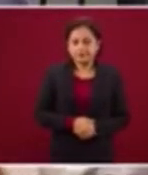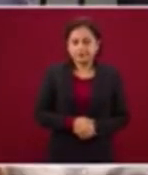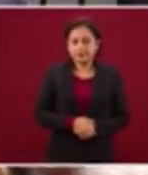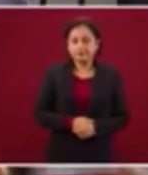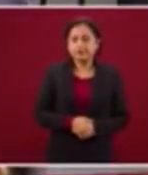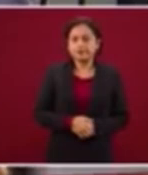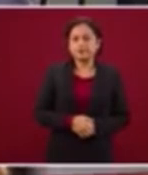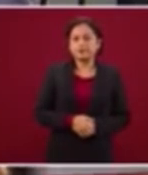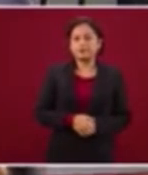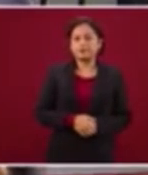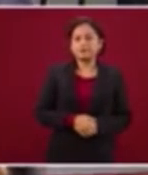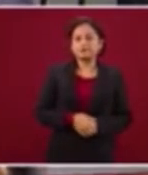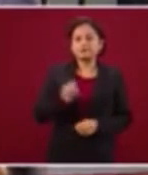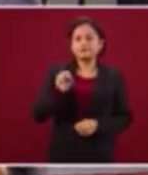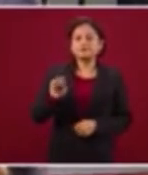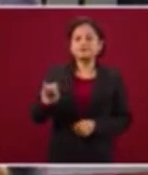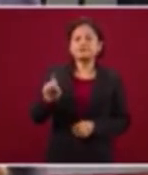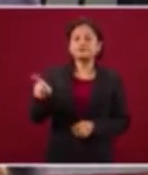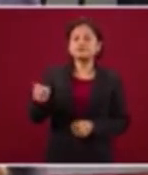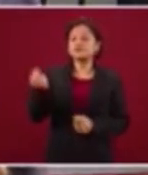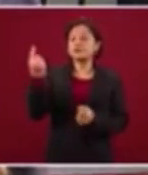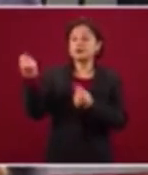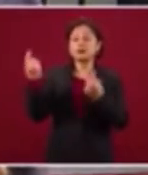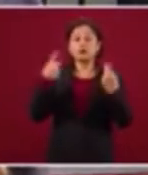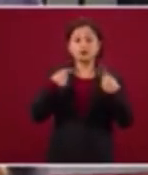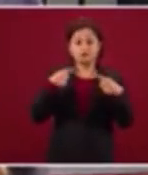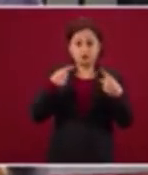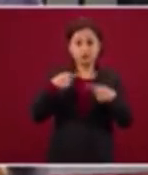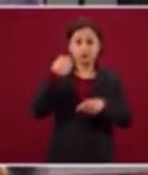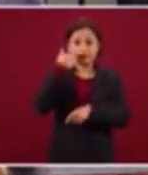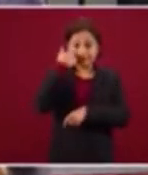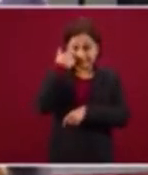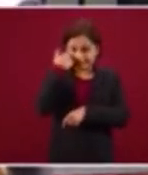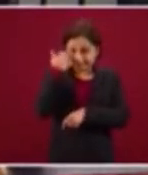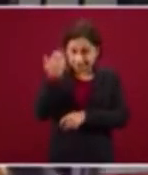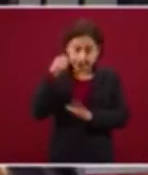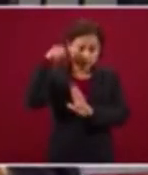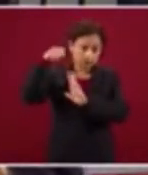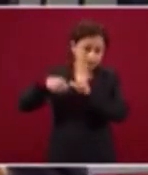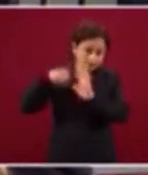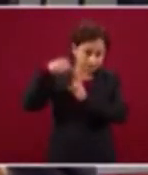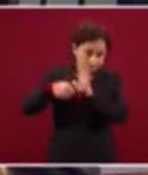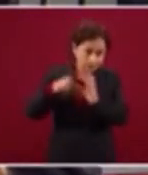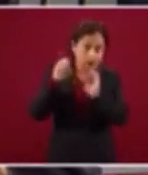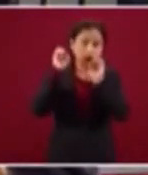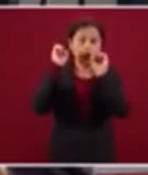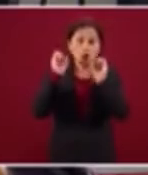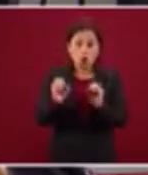Los que van a hacer el cortometraje o los que quieran hacer una novela,